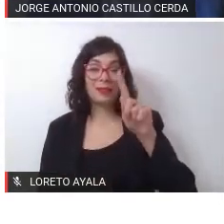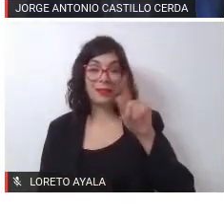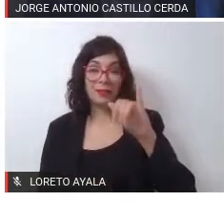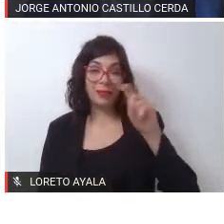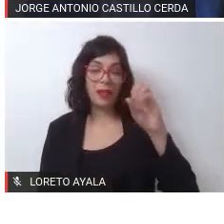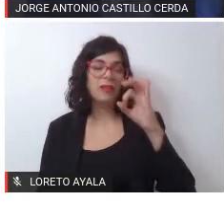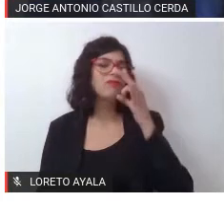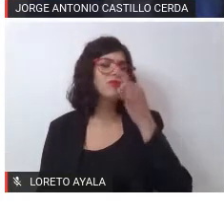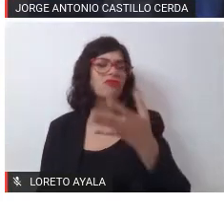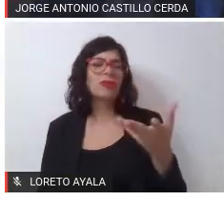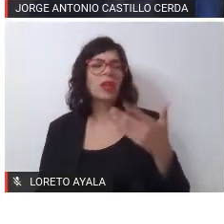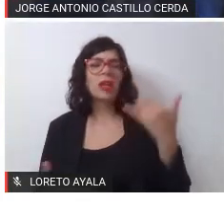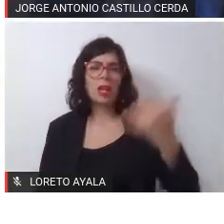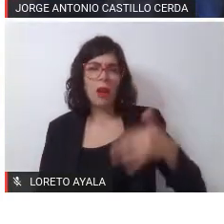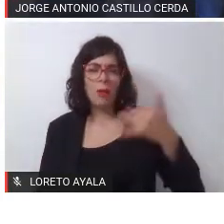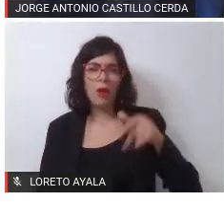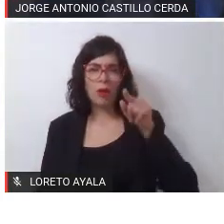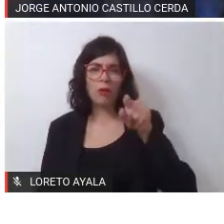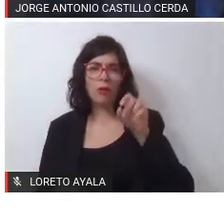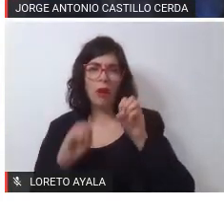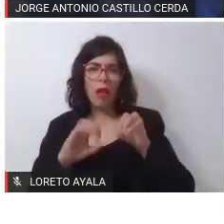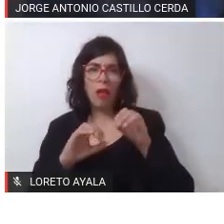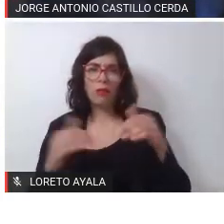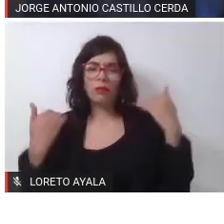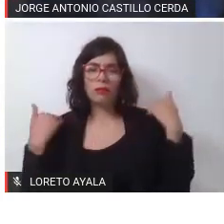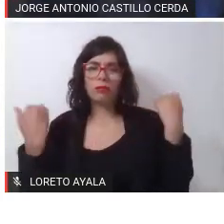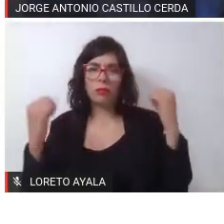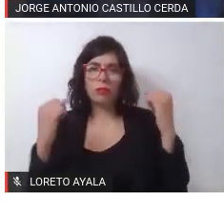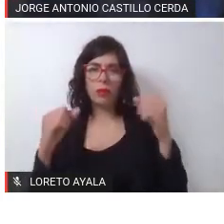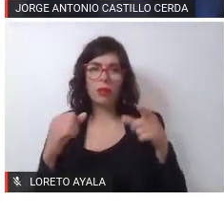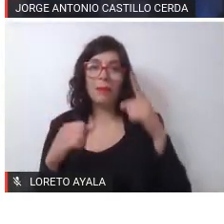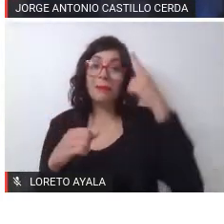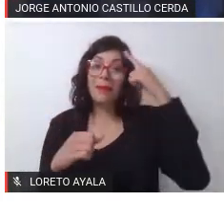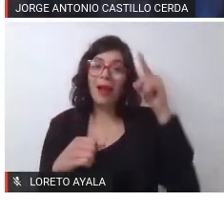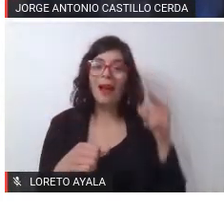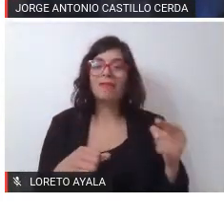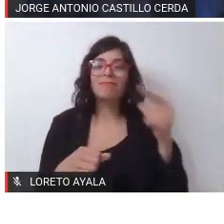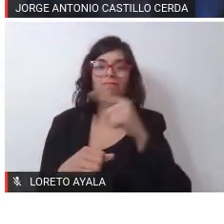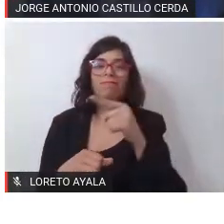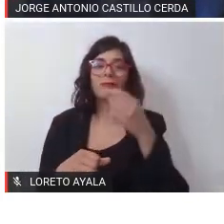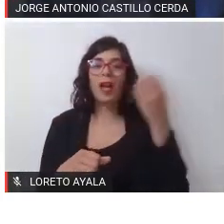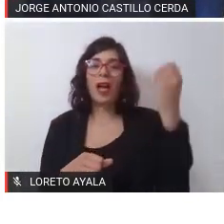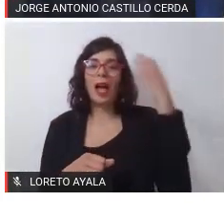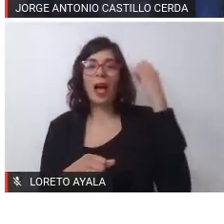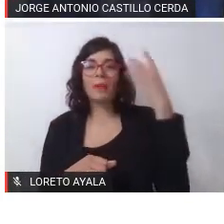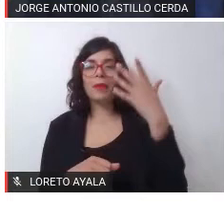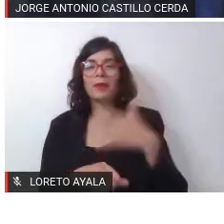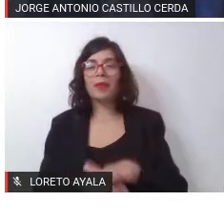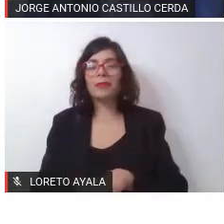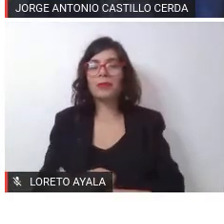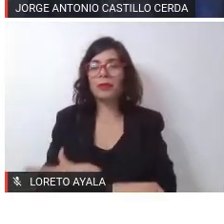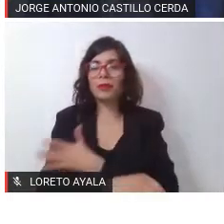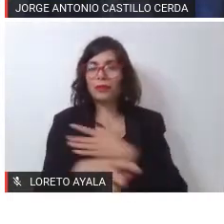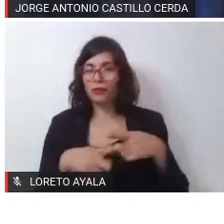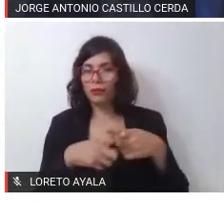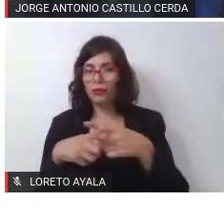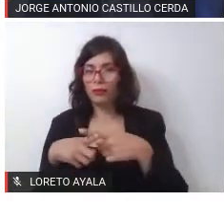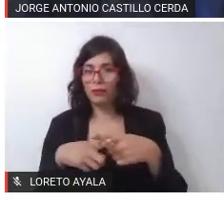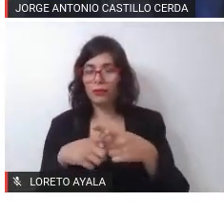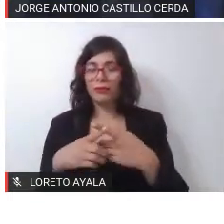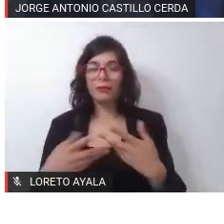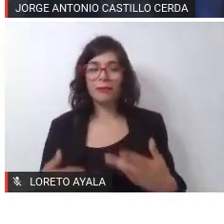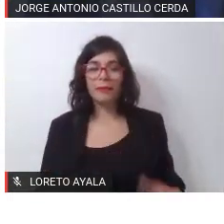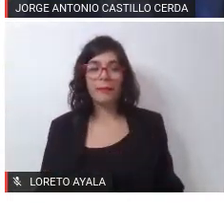la educación física para el aprendizaje socioemocional. O sea, casi todos nuestros